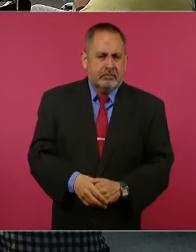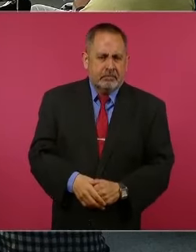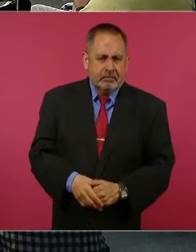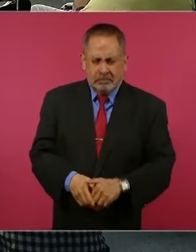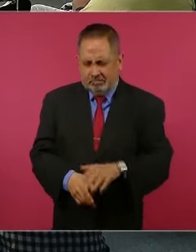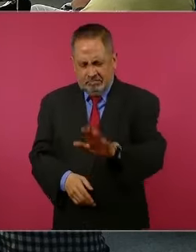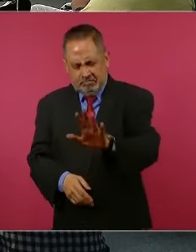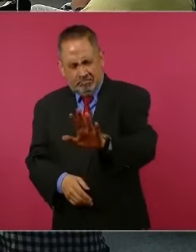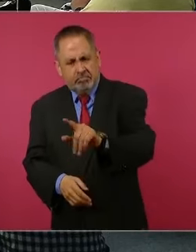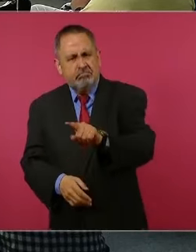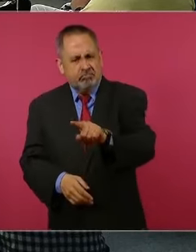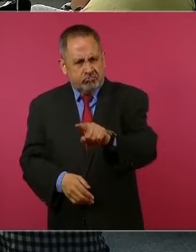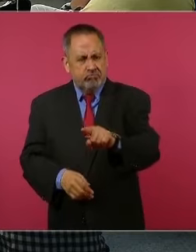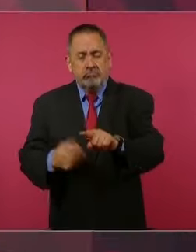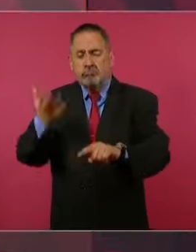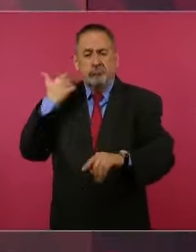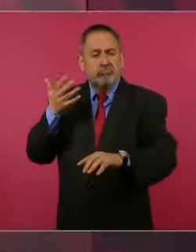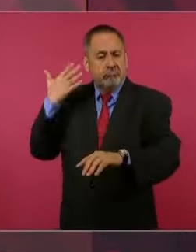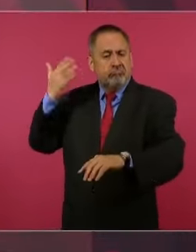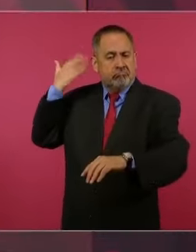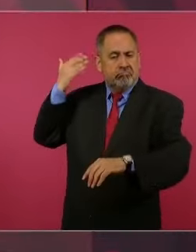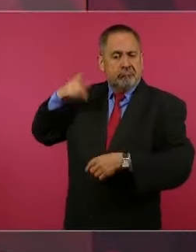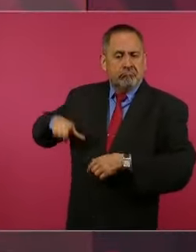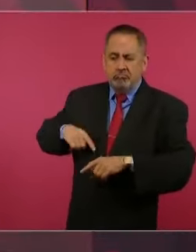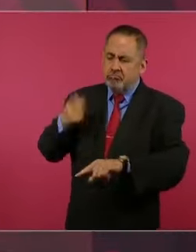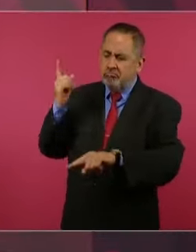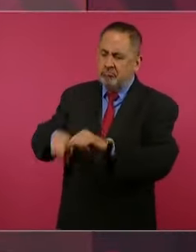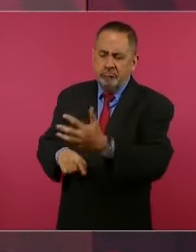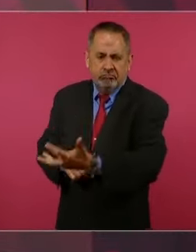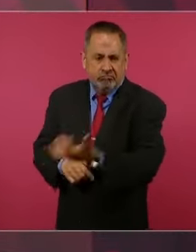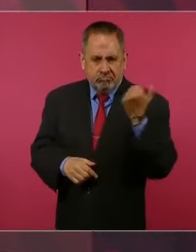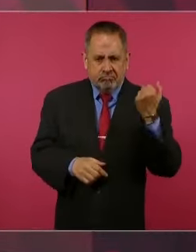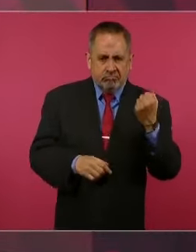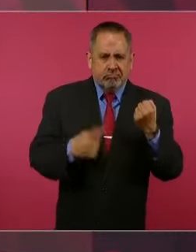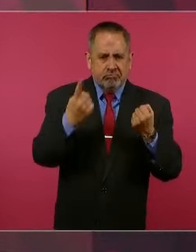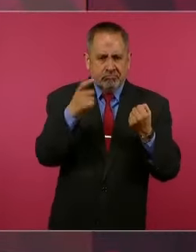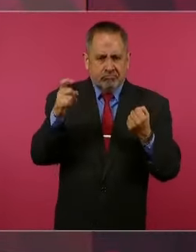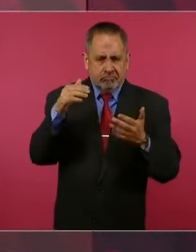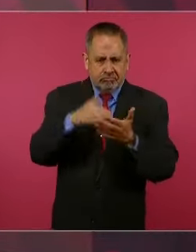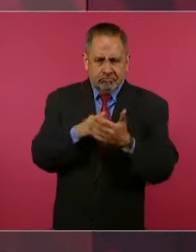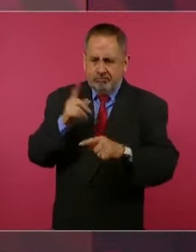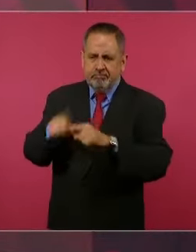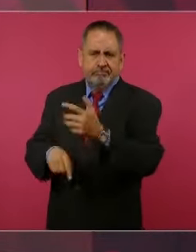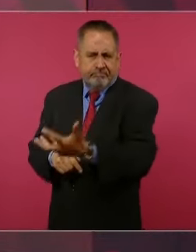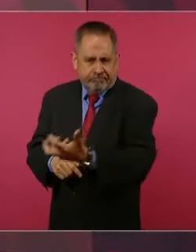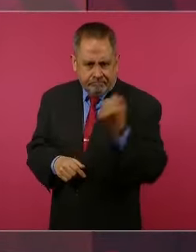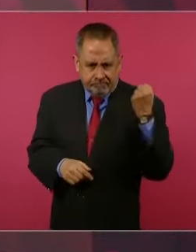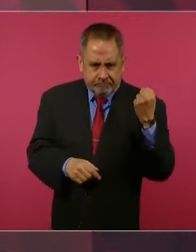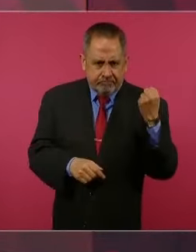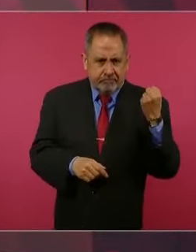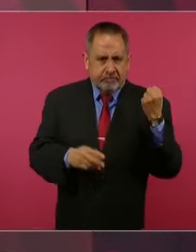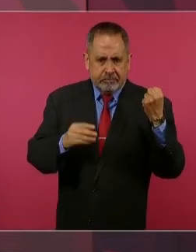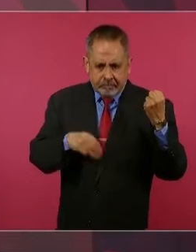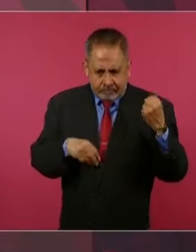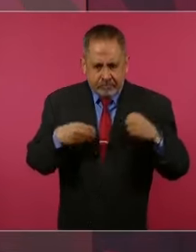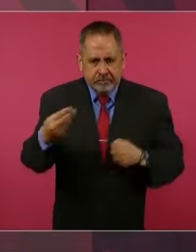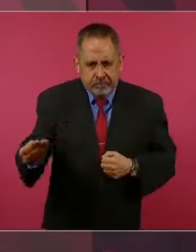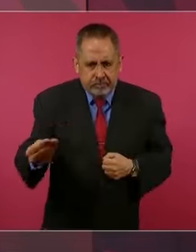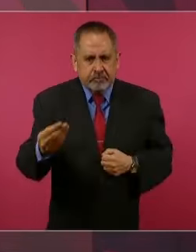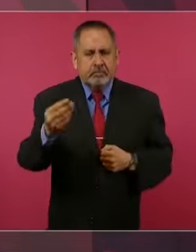correspondía porque les arrebataron 100000 y les vamos a restituir